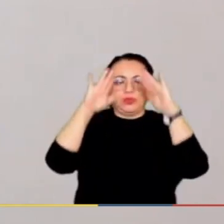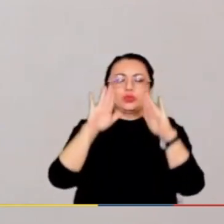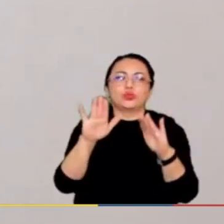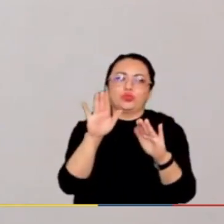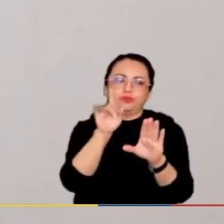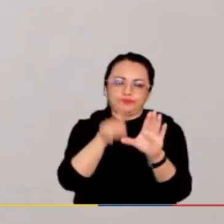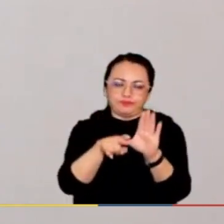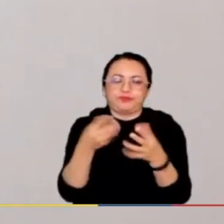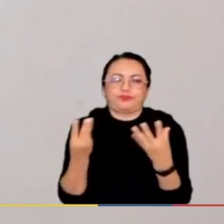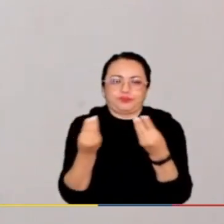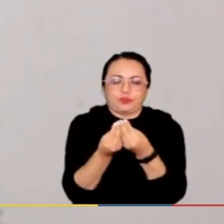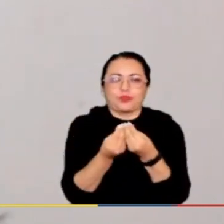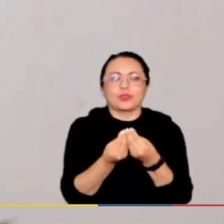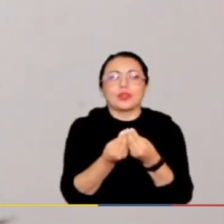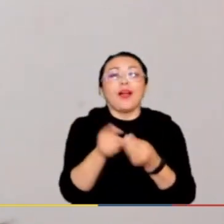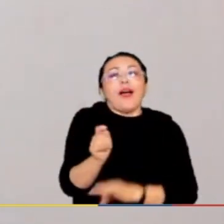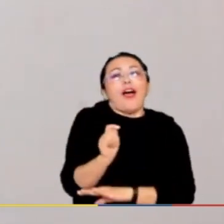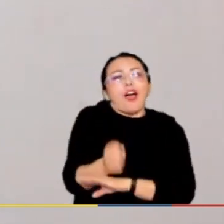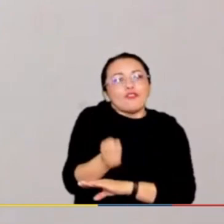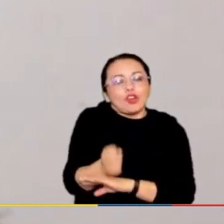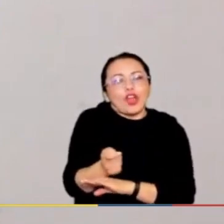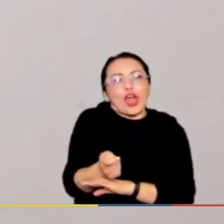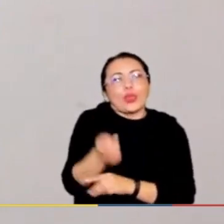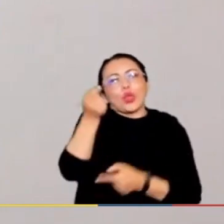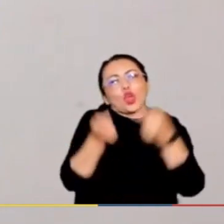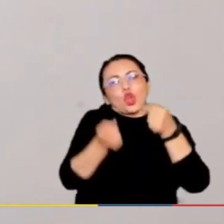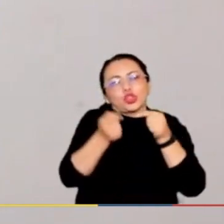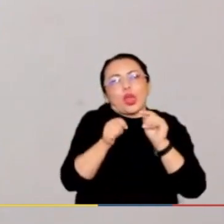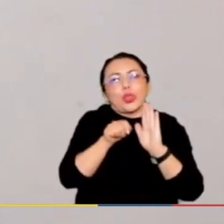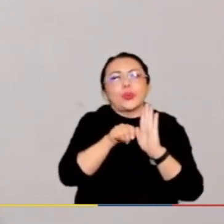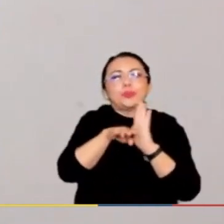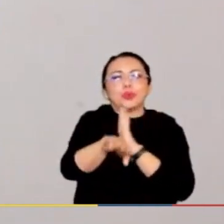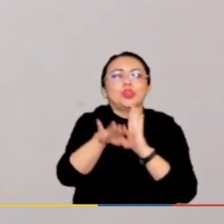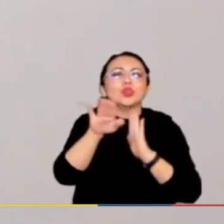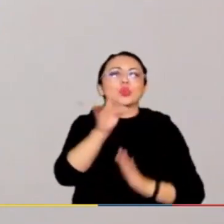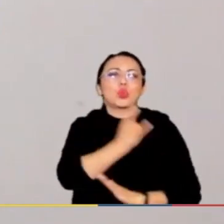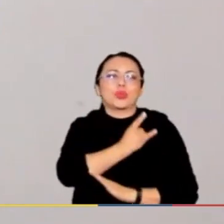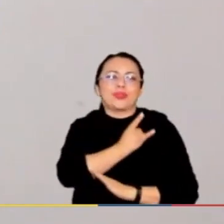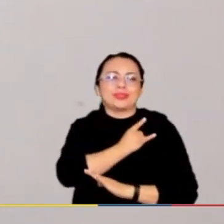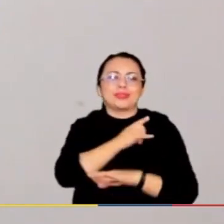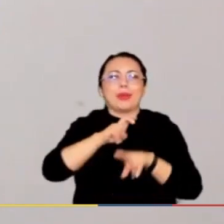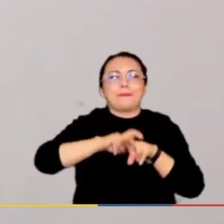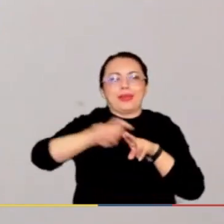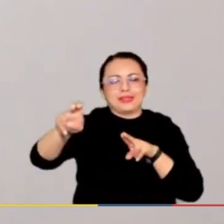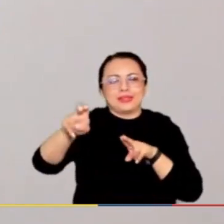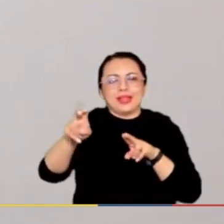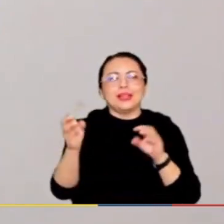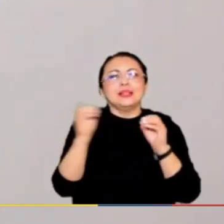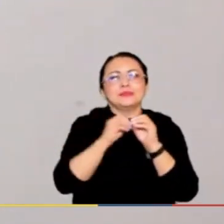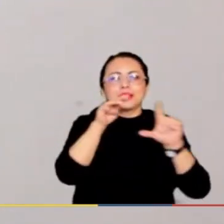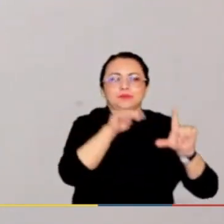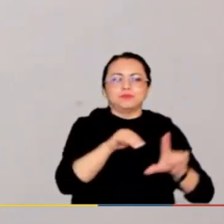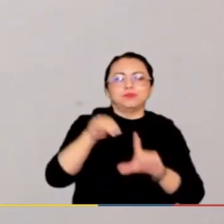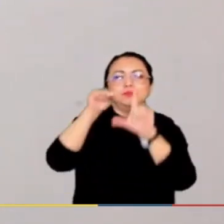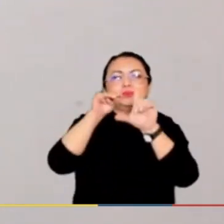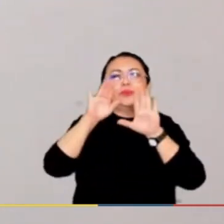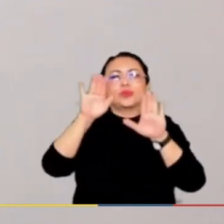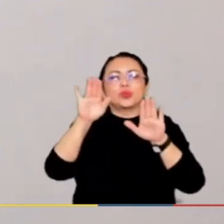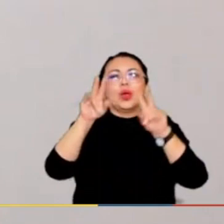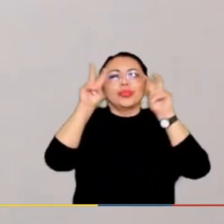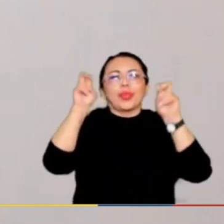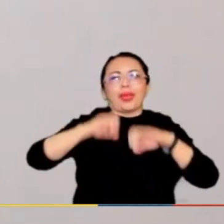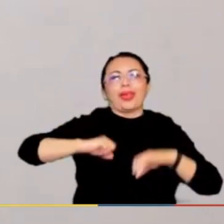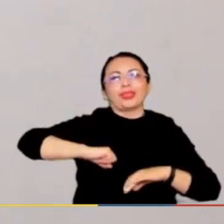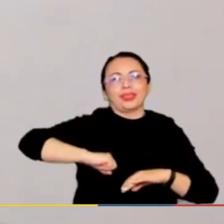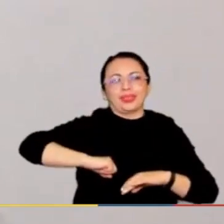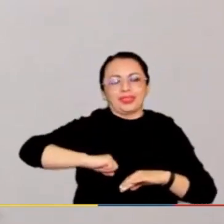Tejero Duque. Él es abogado y contador público de la Universidad de Manizales, máster universitario en Derecho de las Telecomunicaciones,